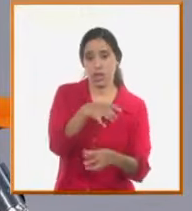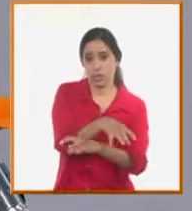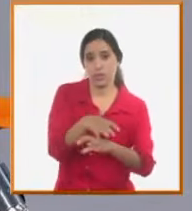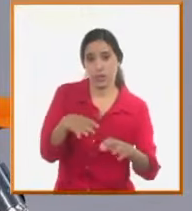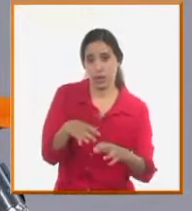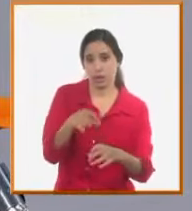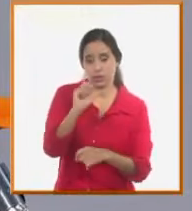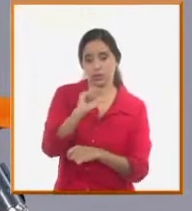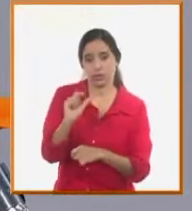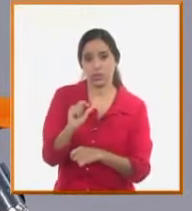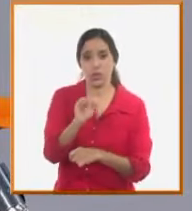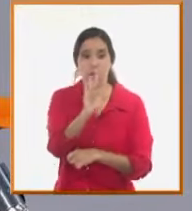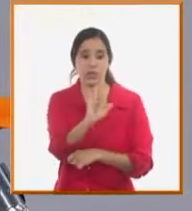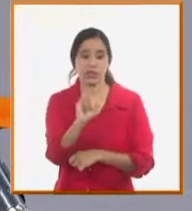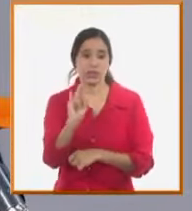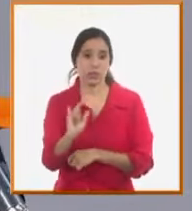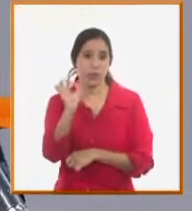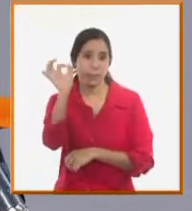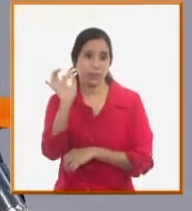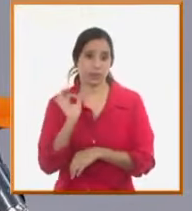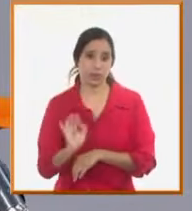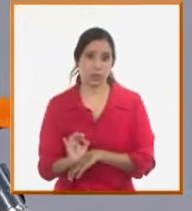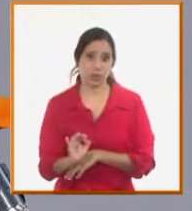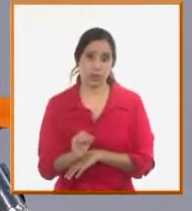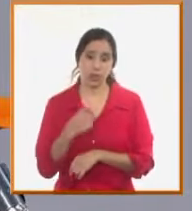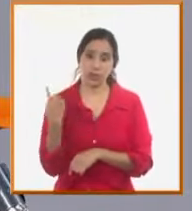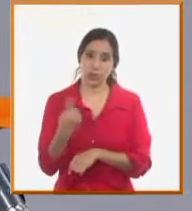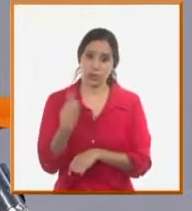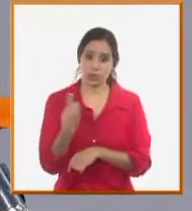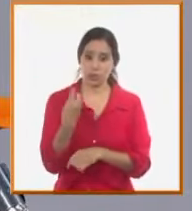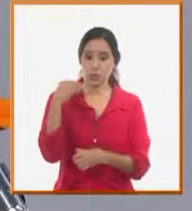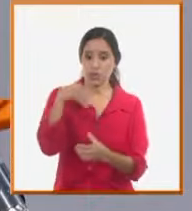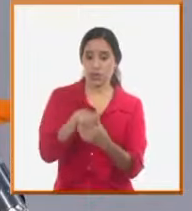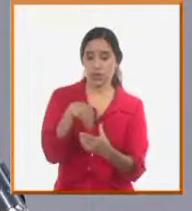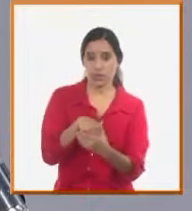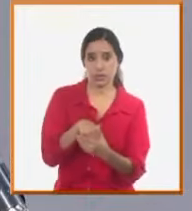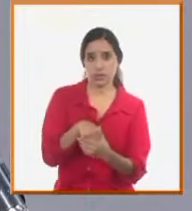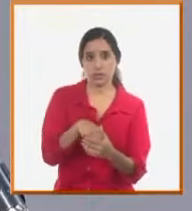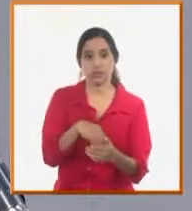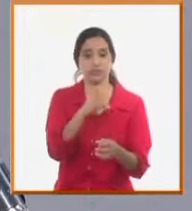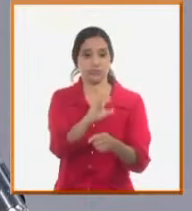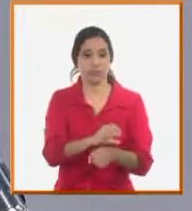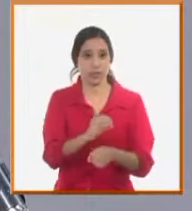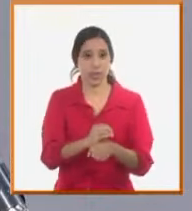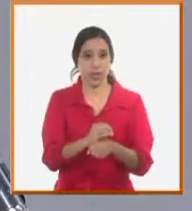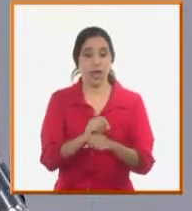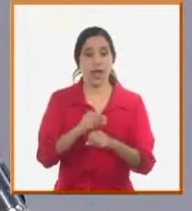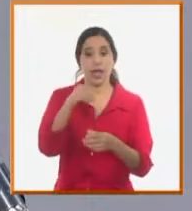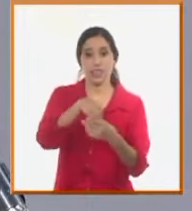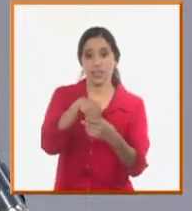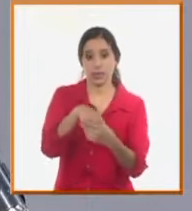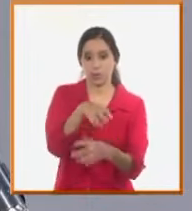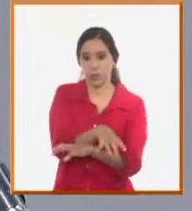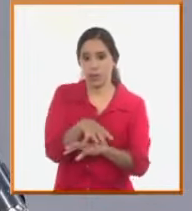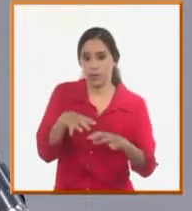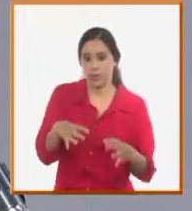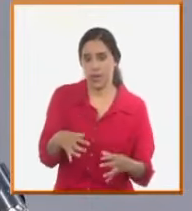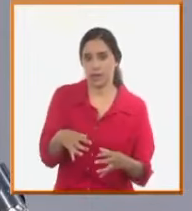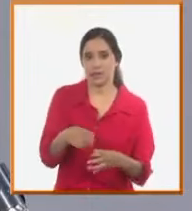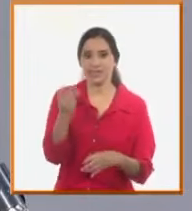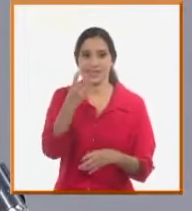el 89% de la actividad nuestra. Dentro de los seguros agropecuarios se cubren las tres, hay tres grandes